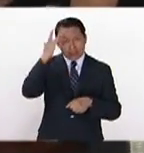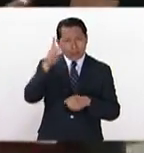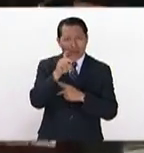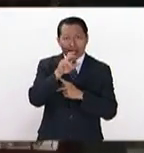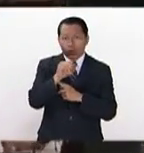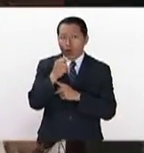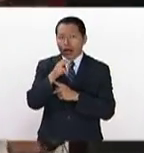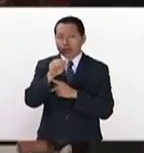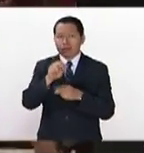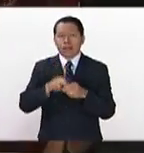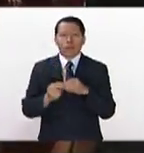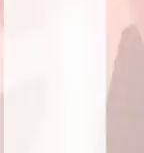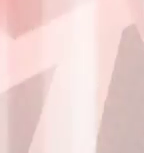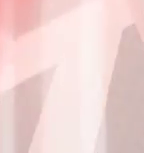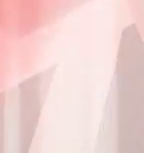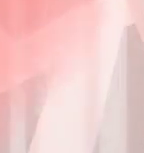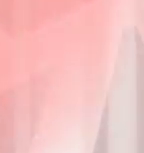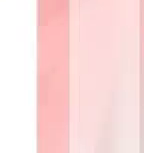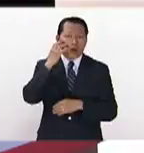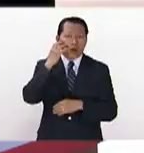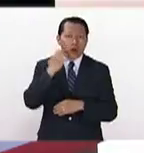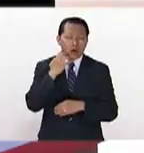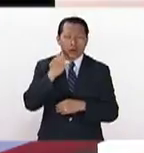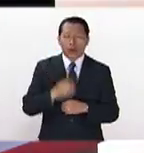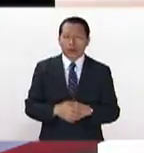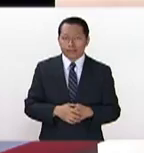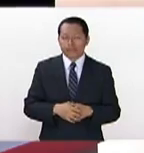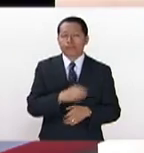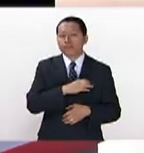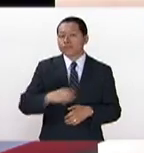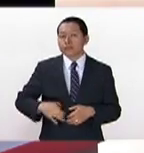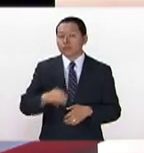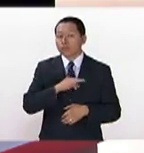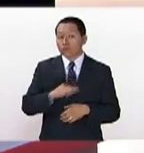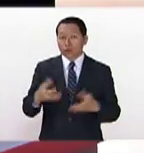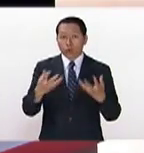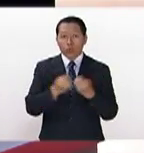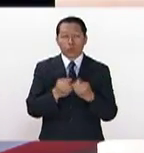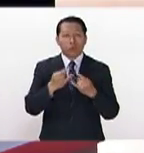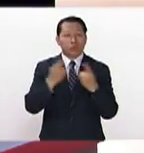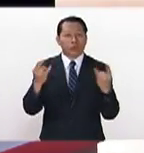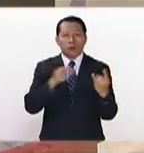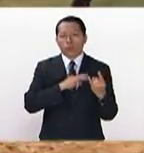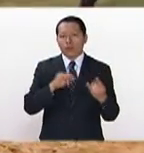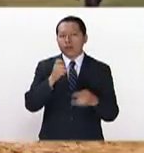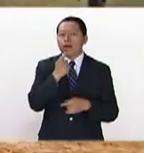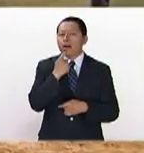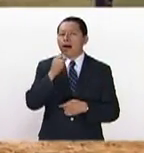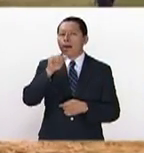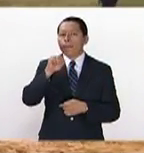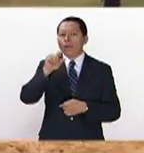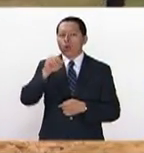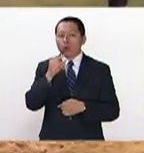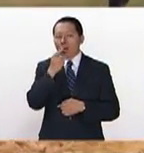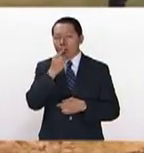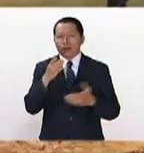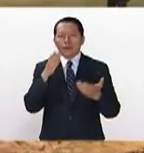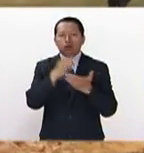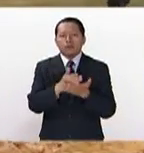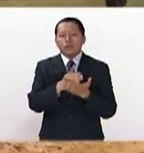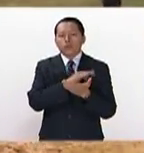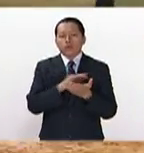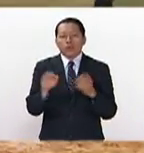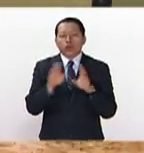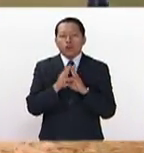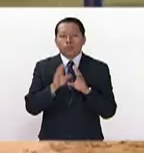Garza García en Nuevo León. Mientras que el candidato de la coalición Juntos Haremos Historia, Andrés Manuel López Obrador, asistió a